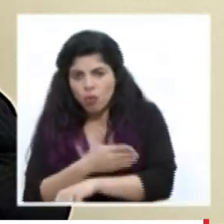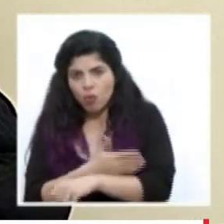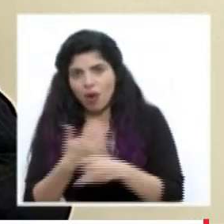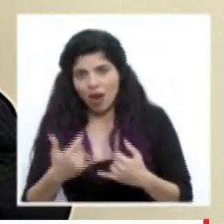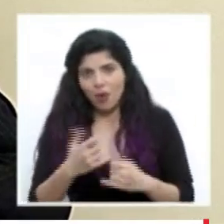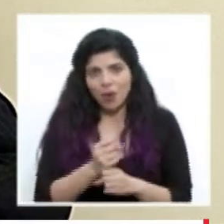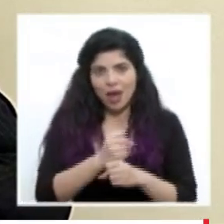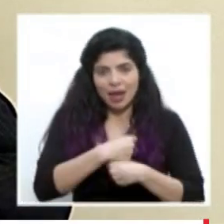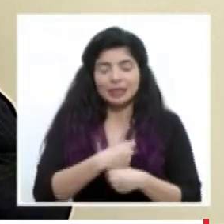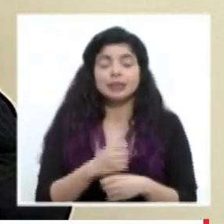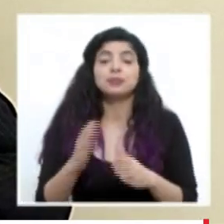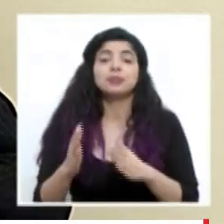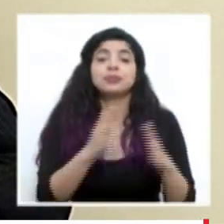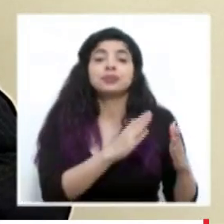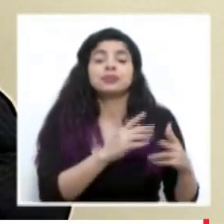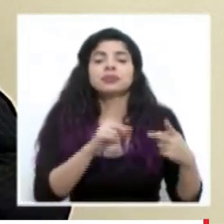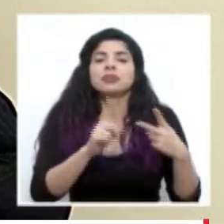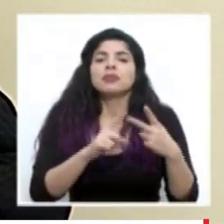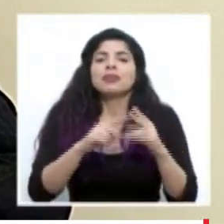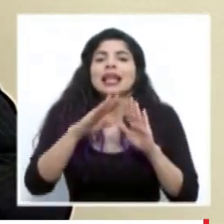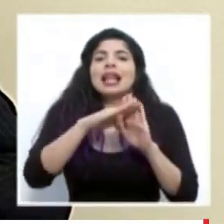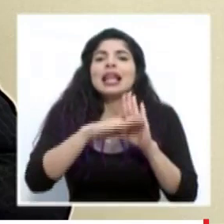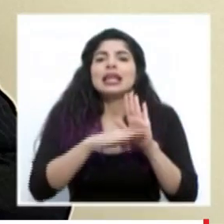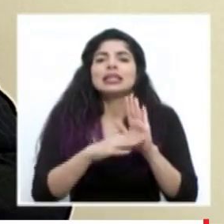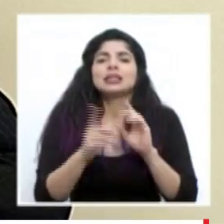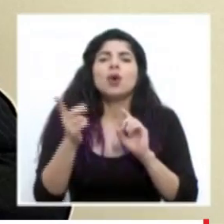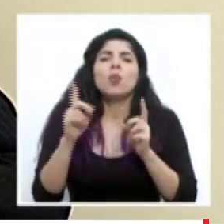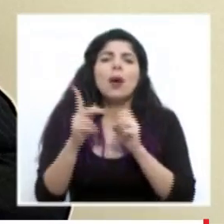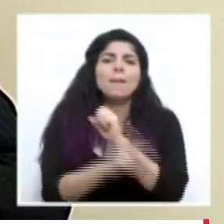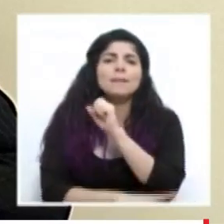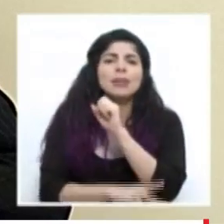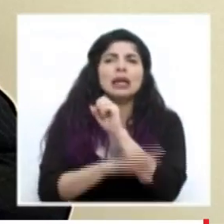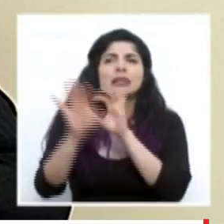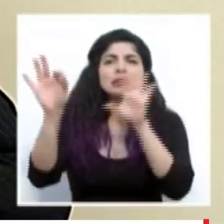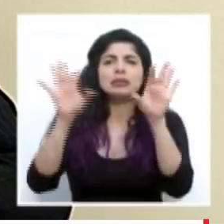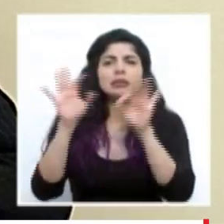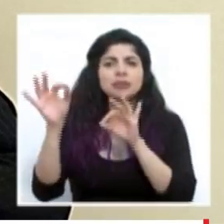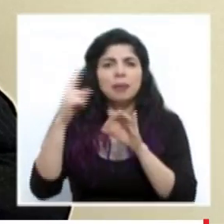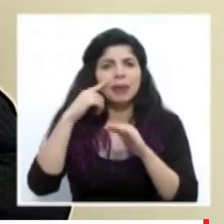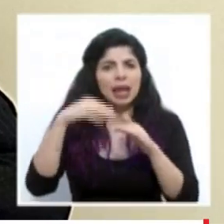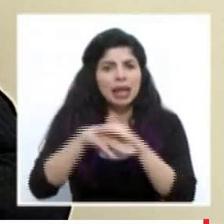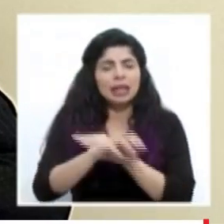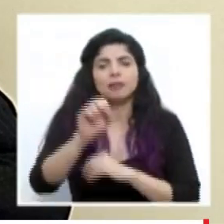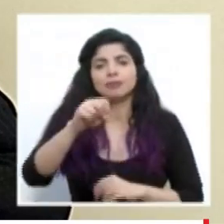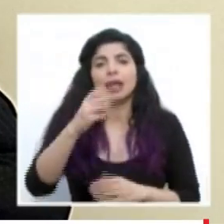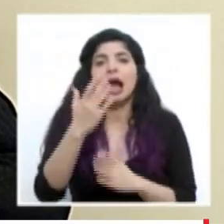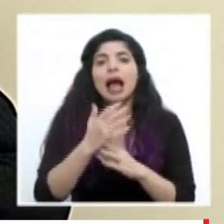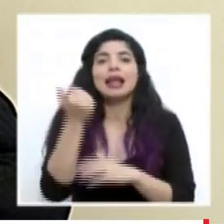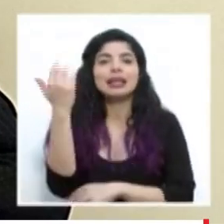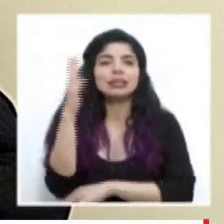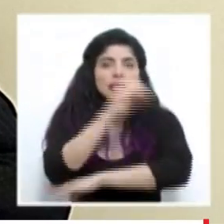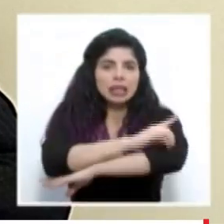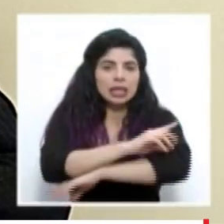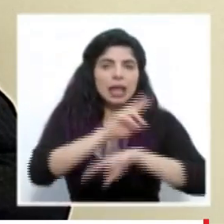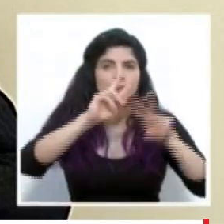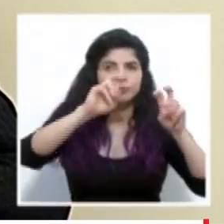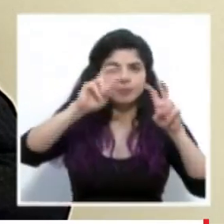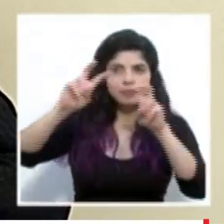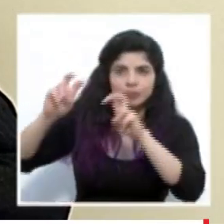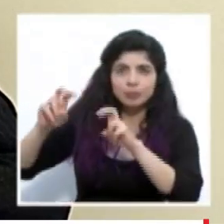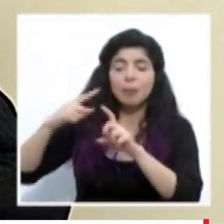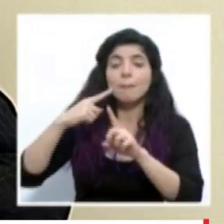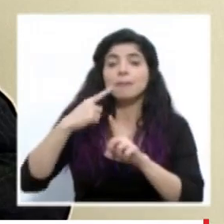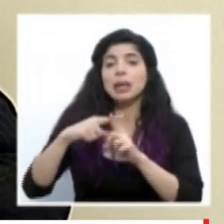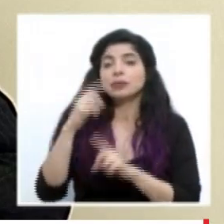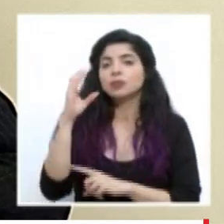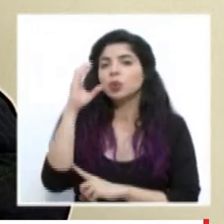haciendo. Con respecto a la lista de países que se permite el ingreso, sí se revisa cada 15 días y sobre todo se toma en cuenta